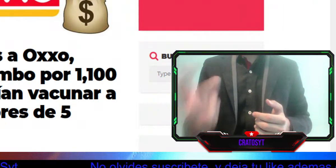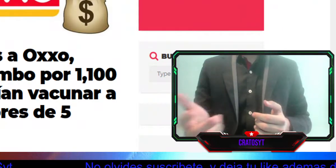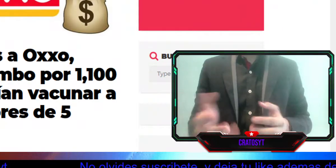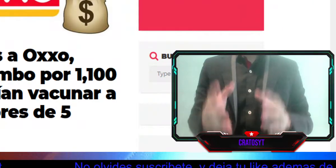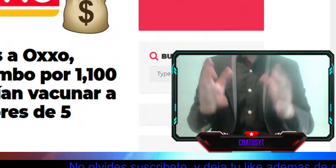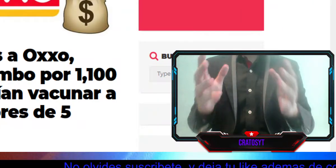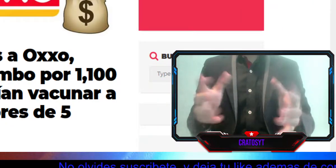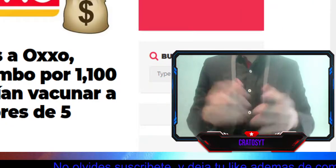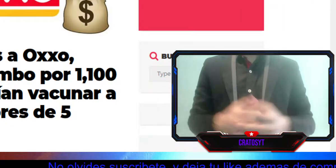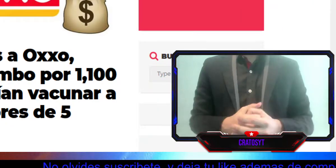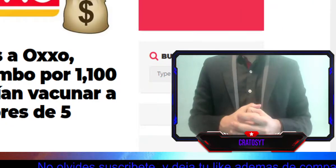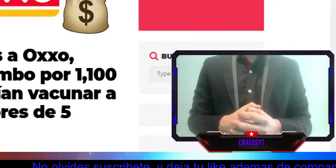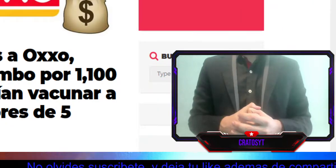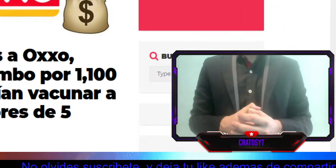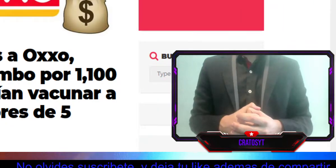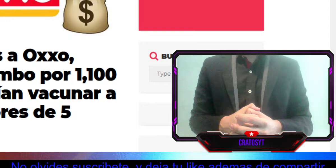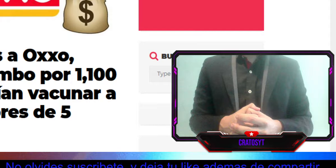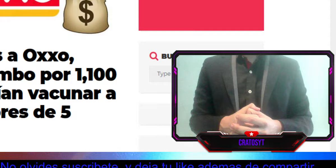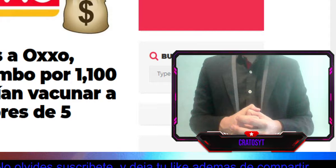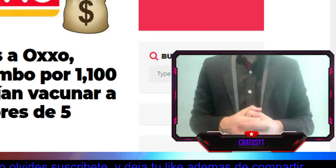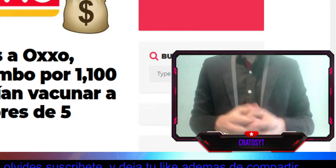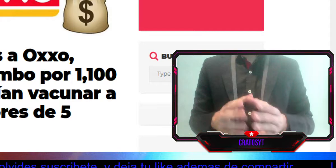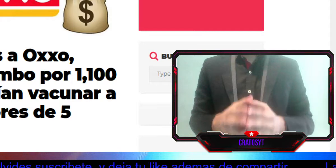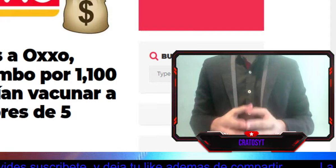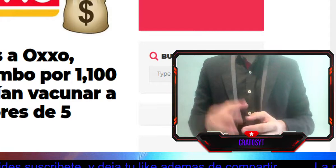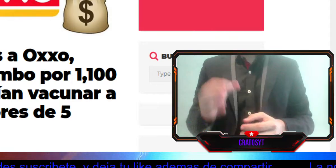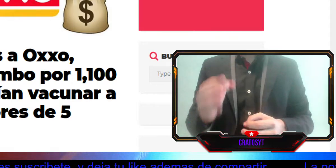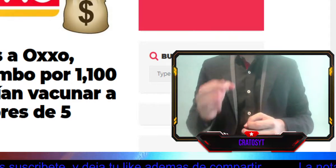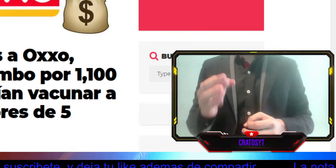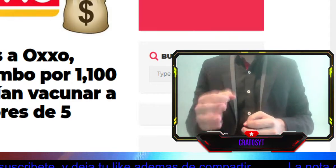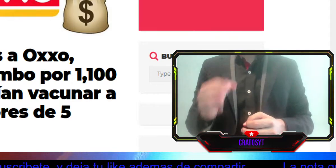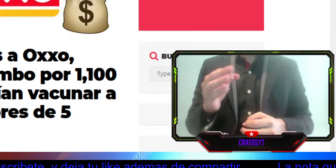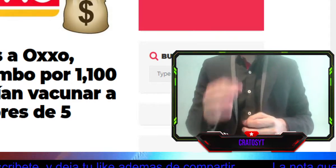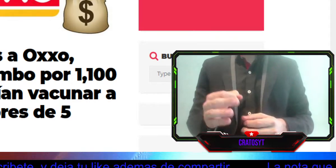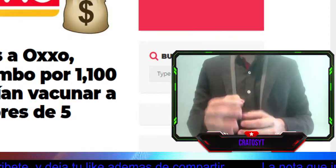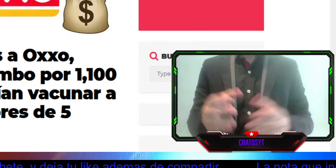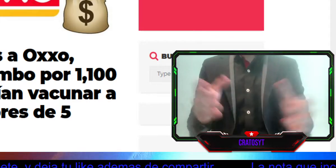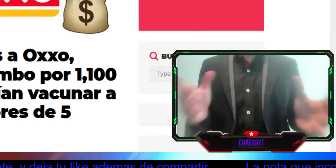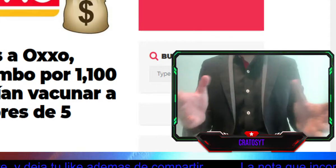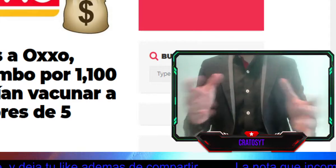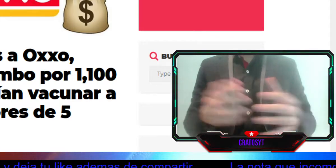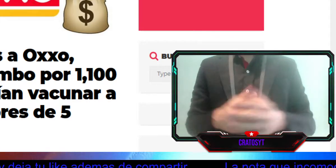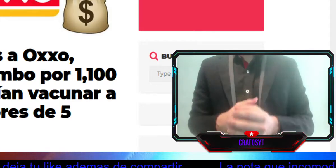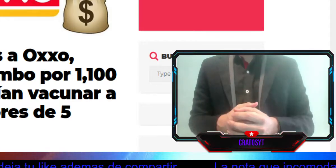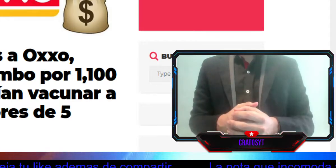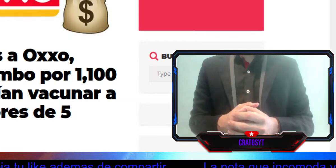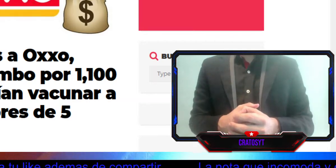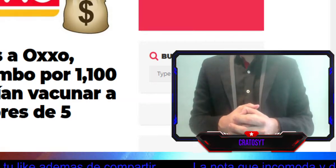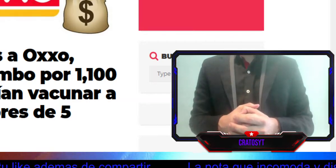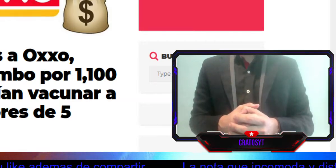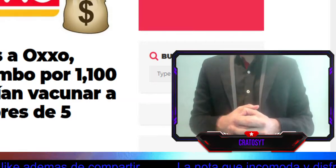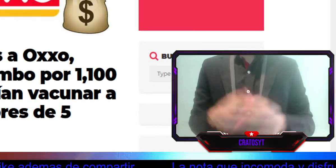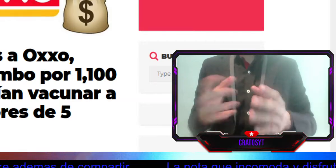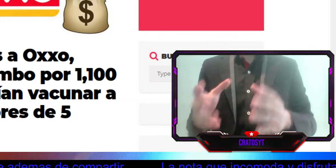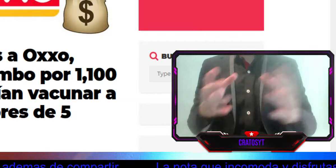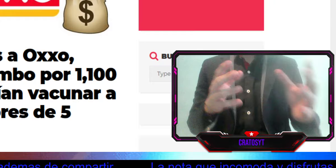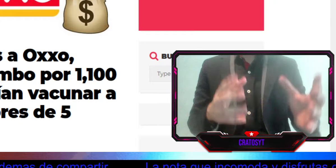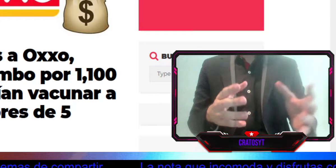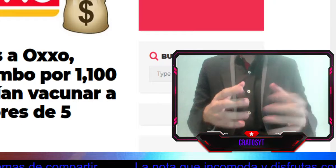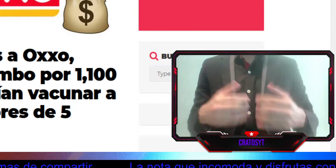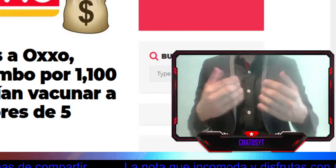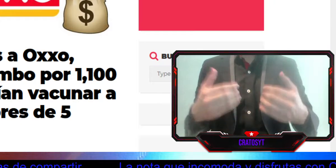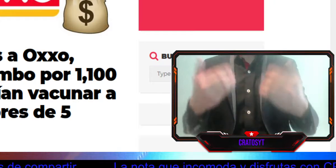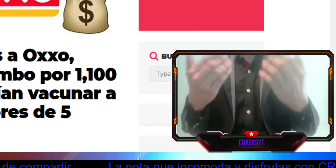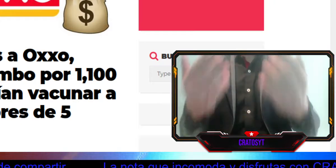Walmart, Bimbo, de las cuales se presume que recibieron un subsidio por un monto de 1,100 millones de pesos que mejor pudieron haber sido aplicados al tema de compra de vacunas